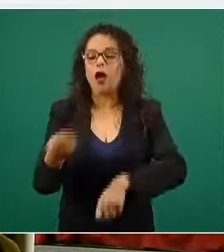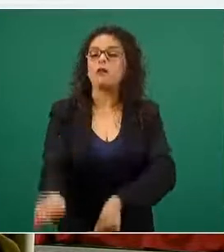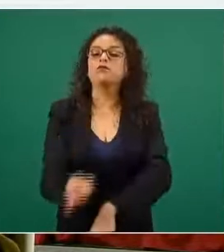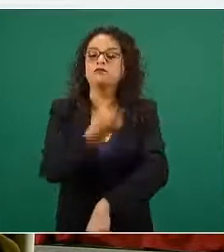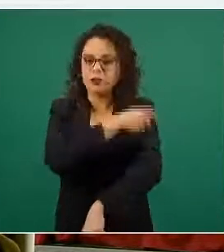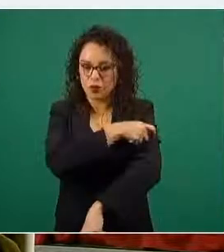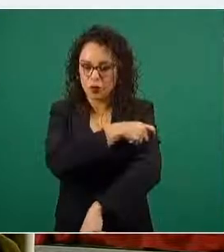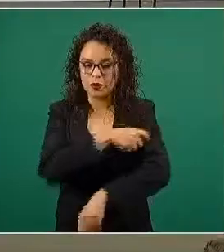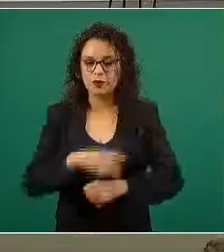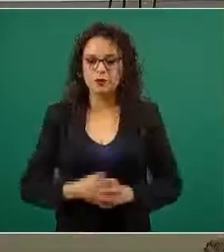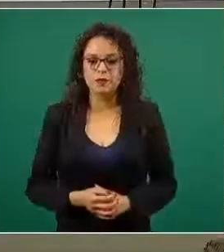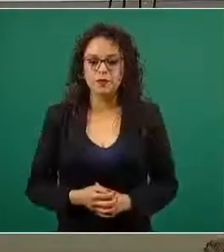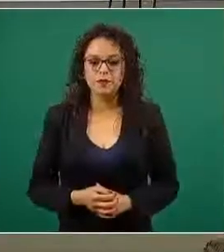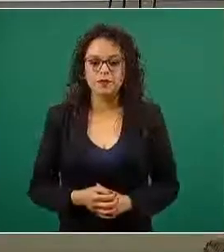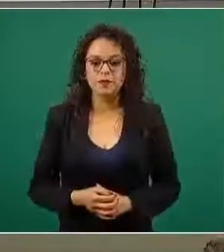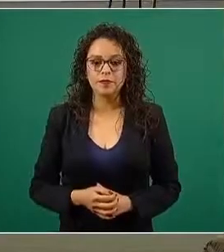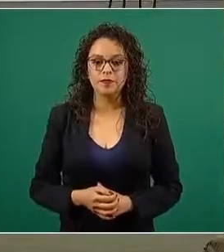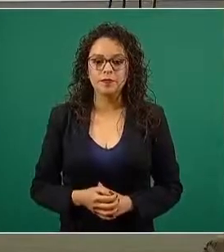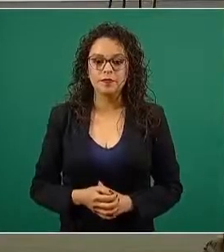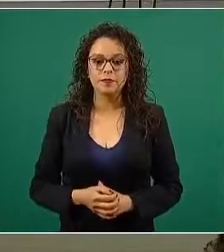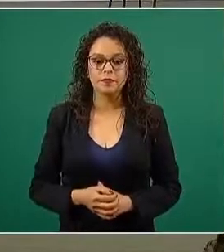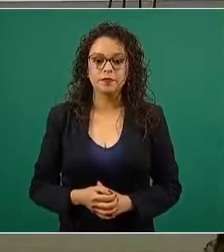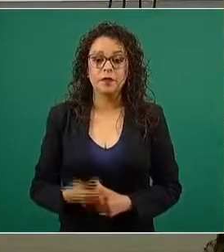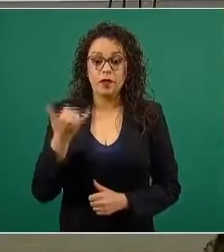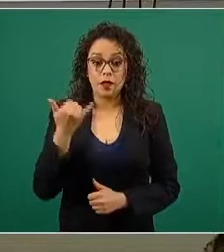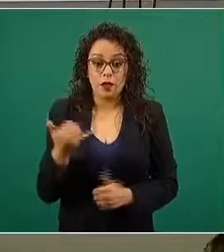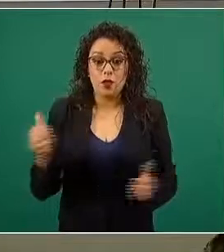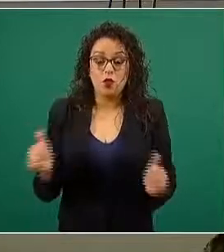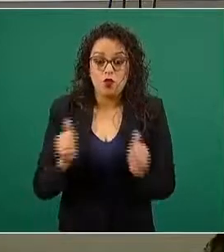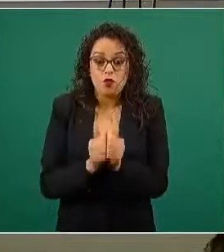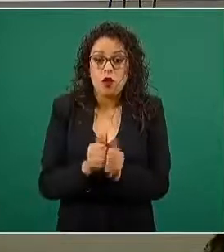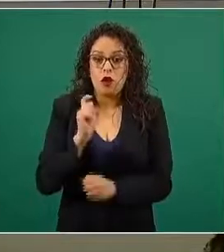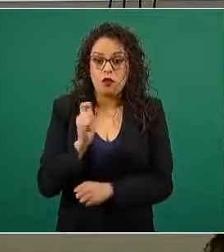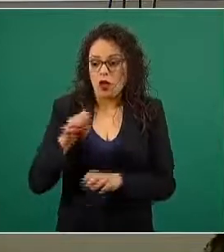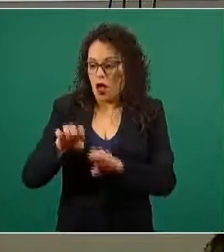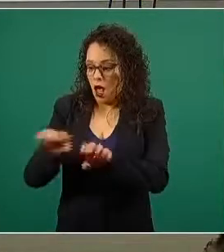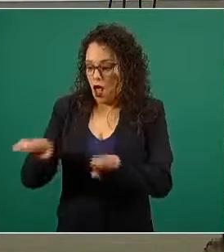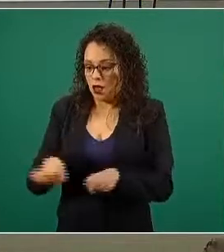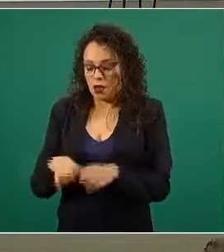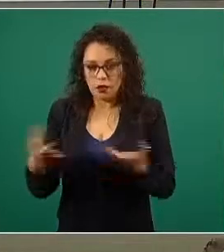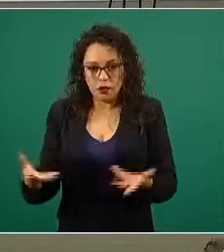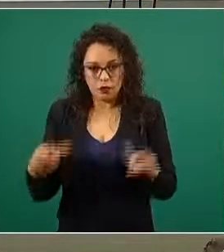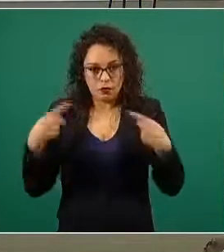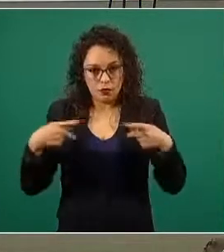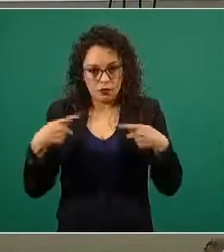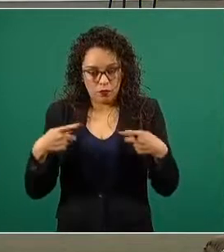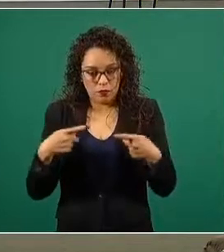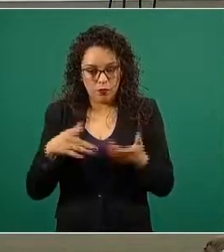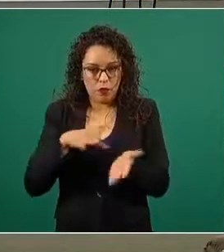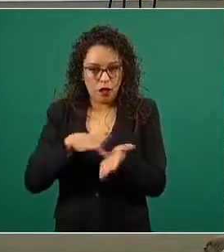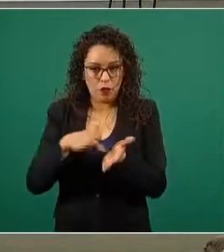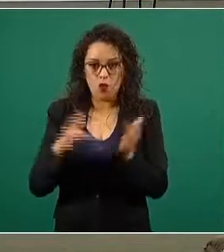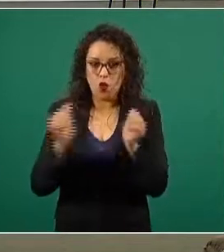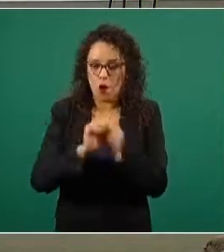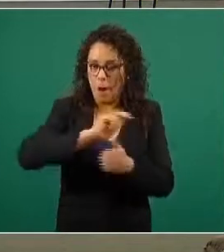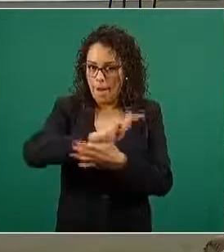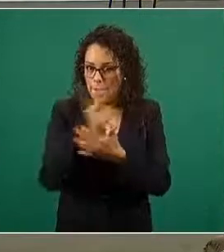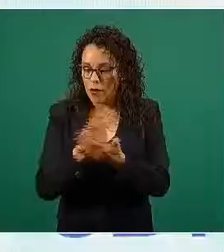través de la infraestructura humana de los programas de bienestar vamos a